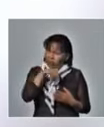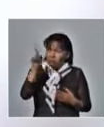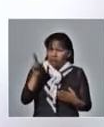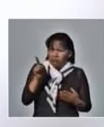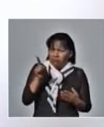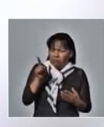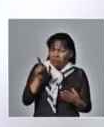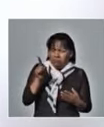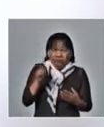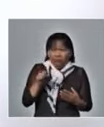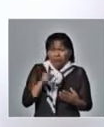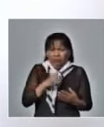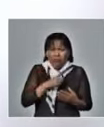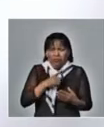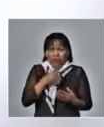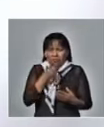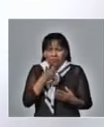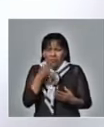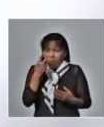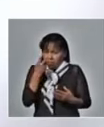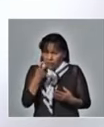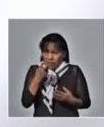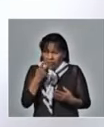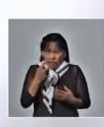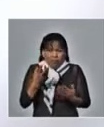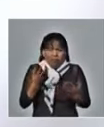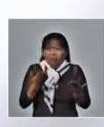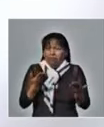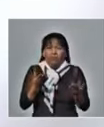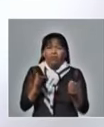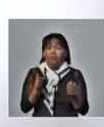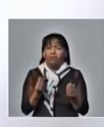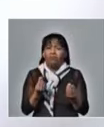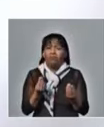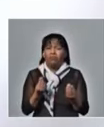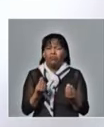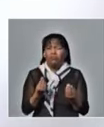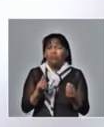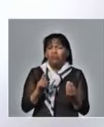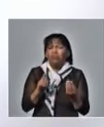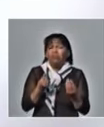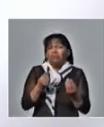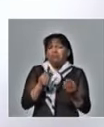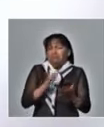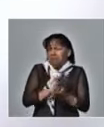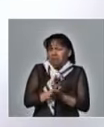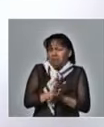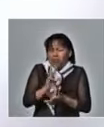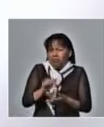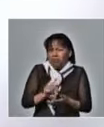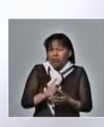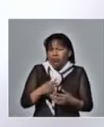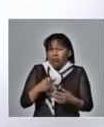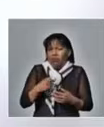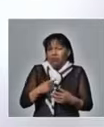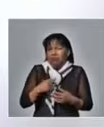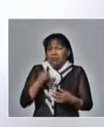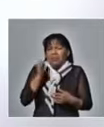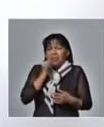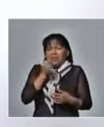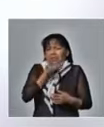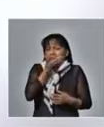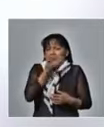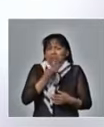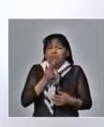debo decirle que eso para mí no era un asunto de desdeño, no, es parte de un lenguaje tradicional que yo